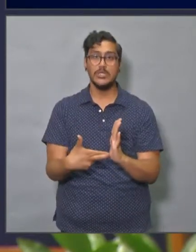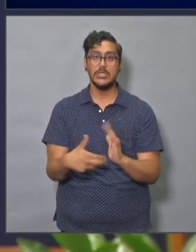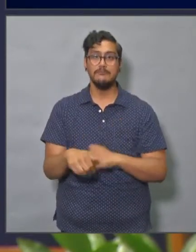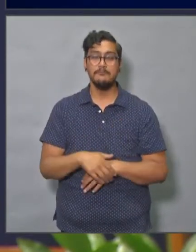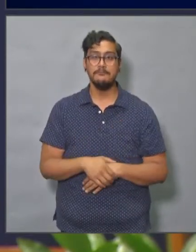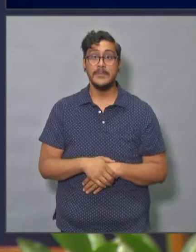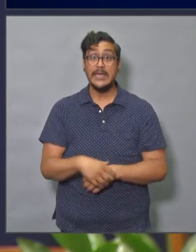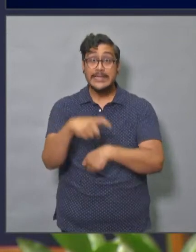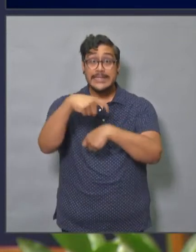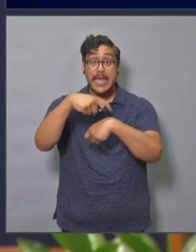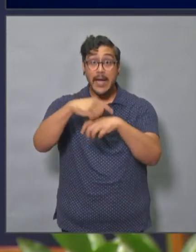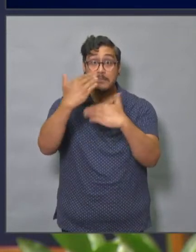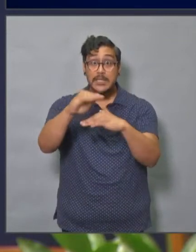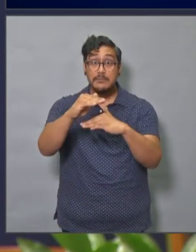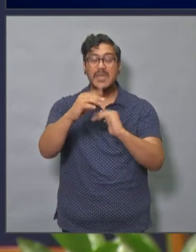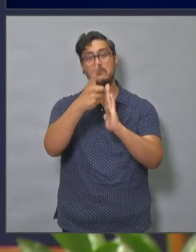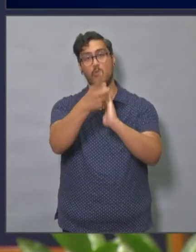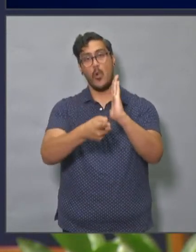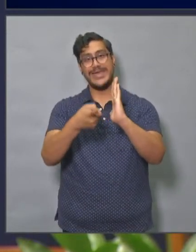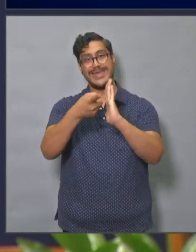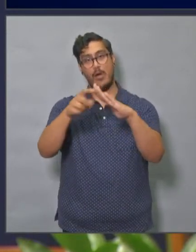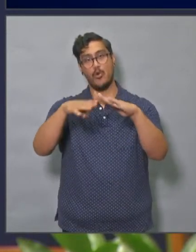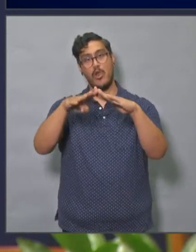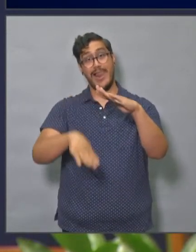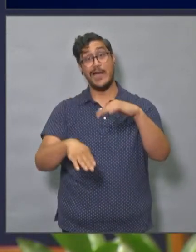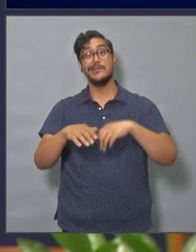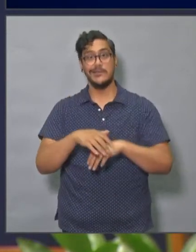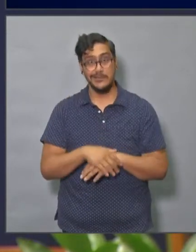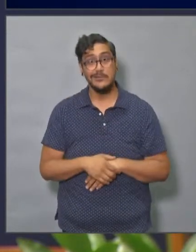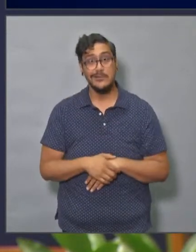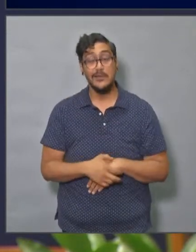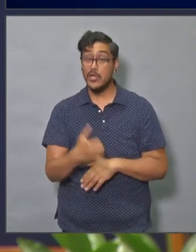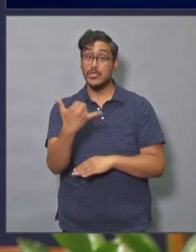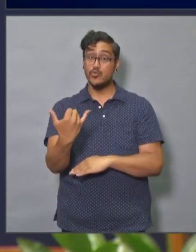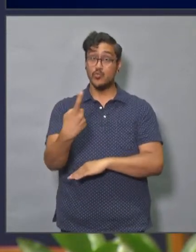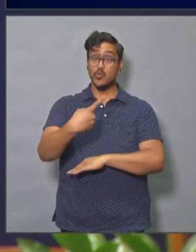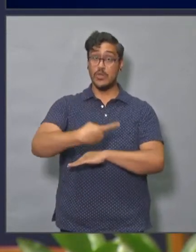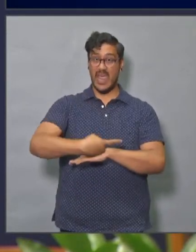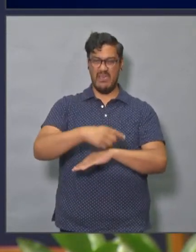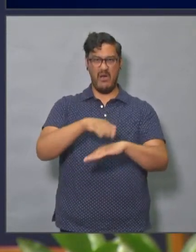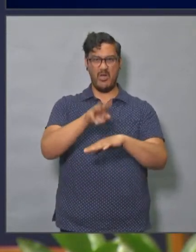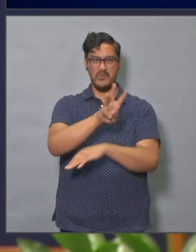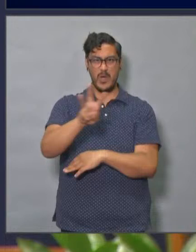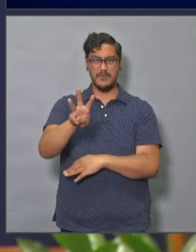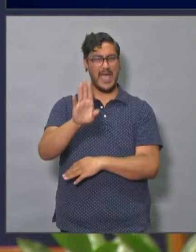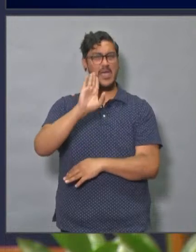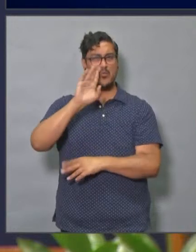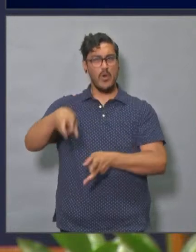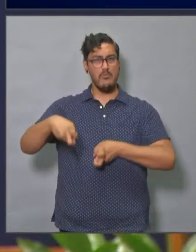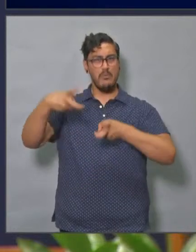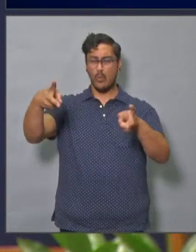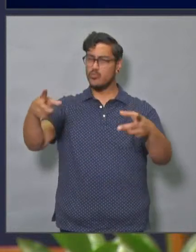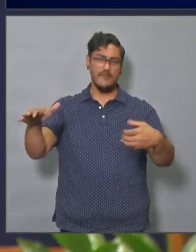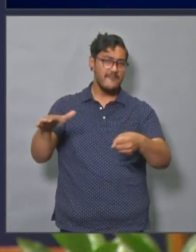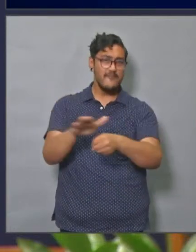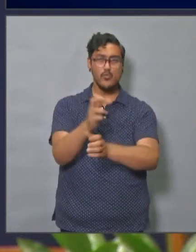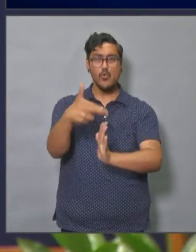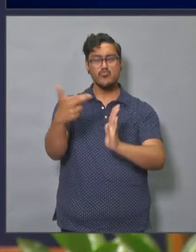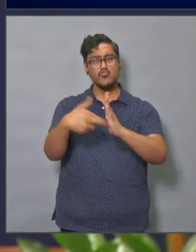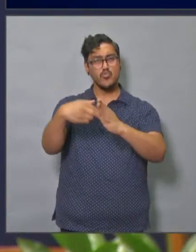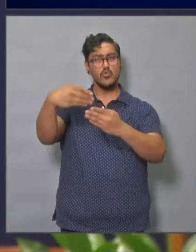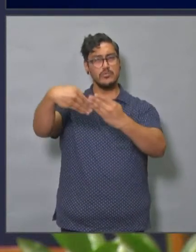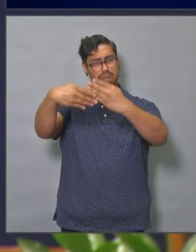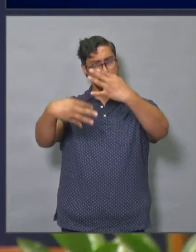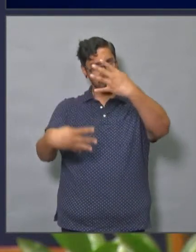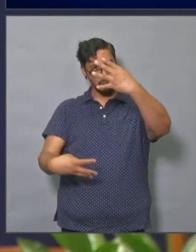a 1 hora o menos. Hoy publicaremos en nuestro sitio web la guía completa y las